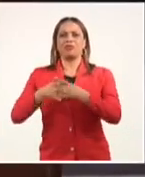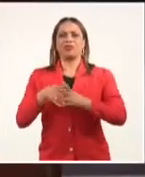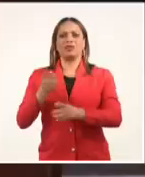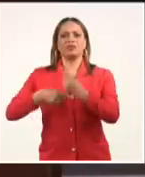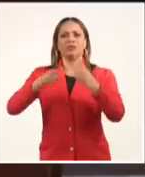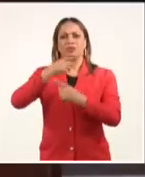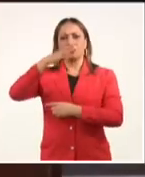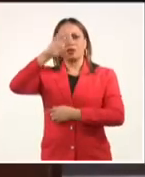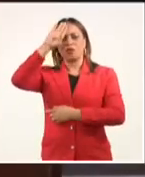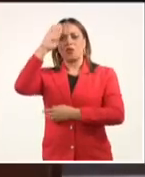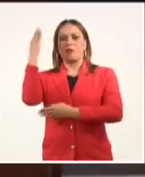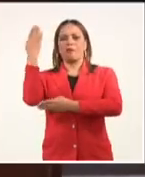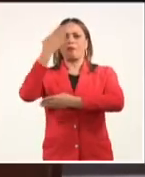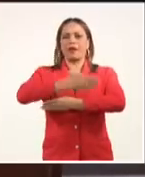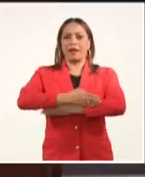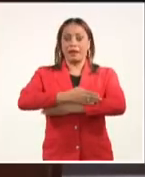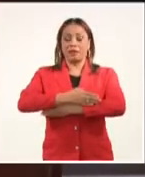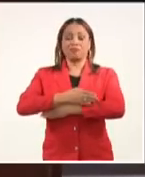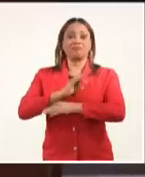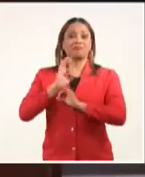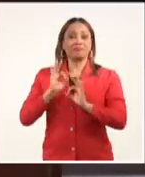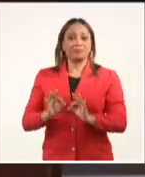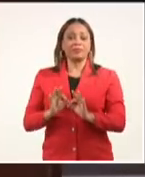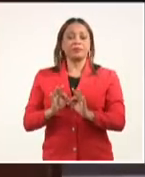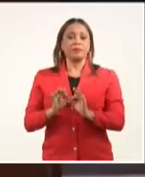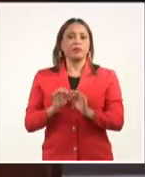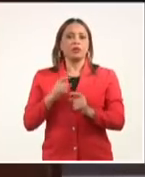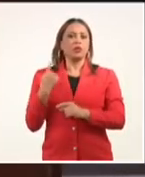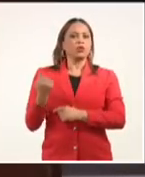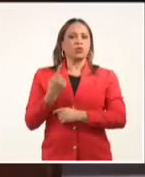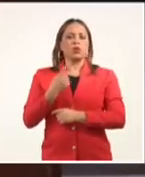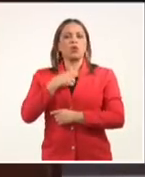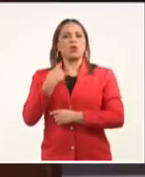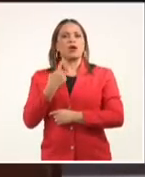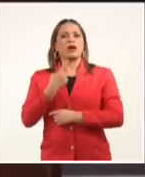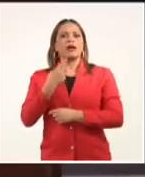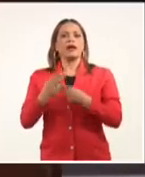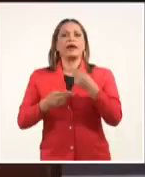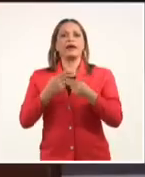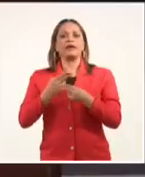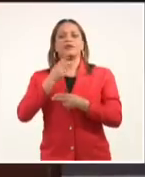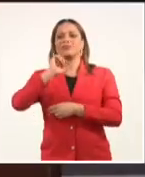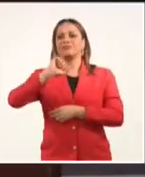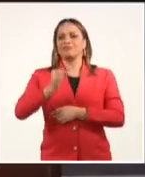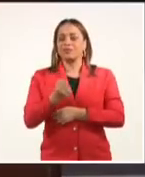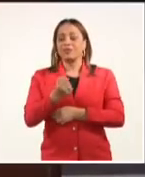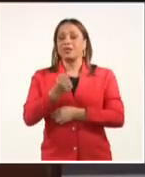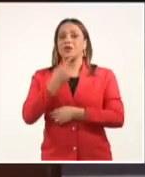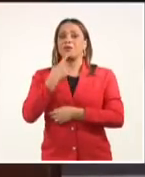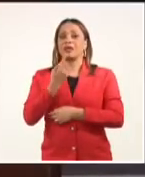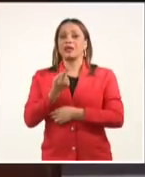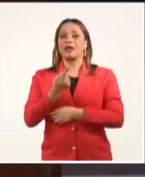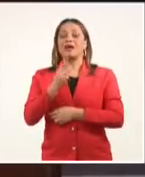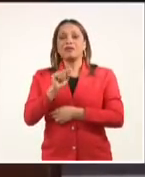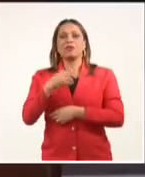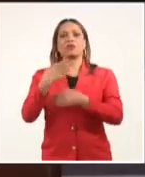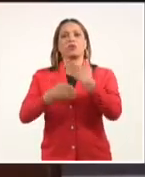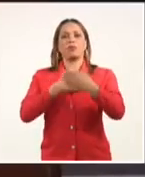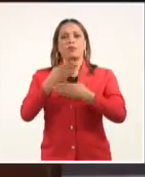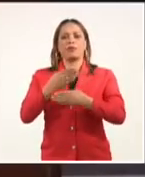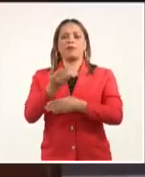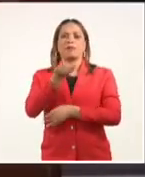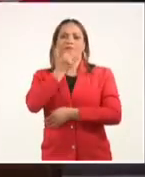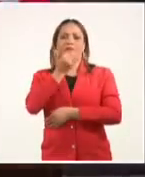del gobierno de los Estados Unidos es la principal causa de las dificultades de